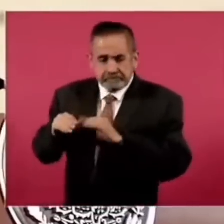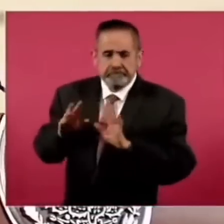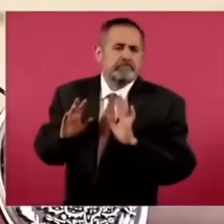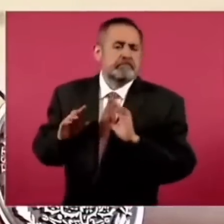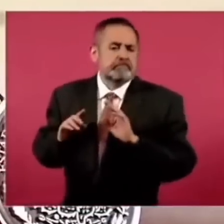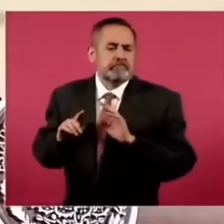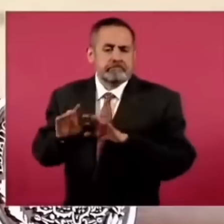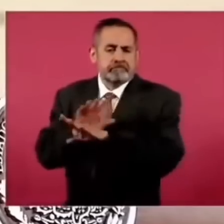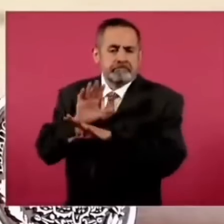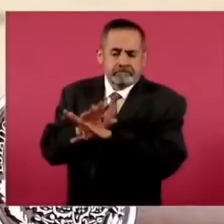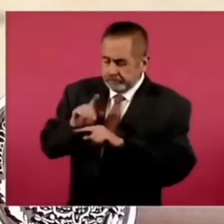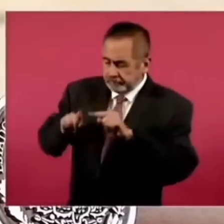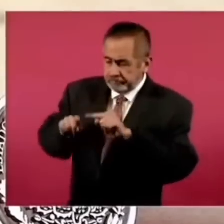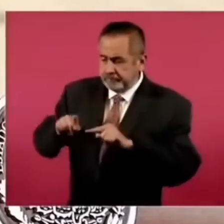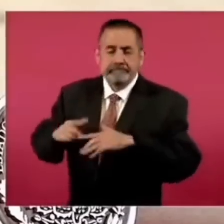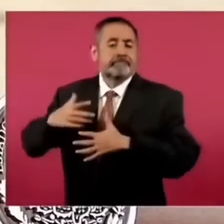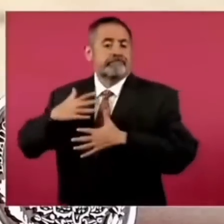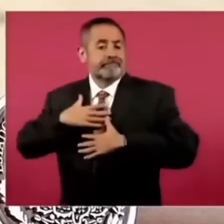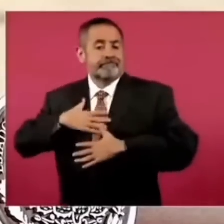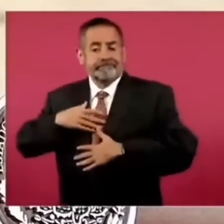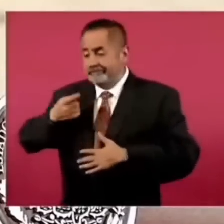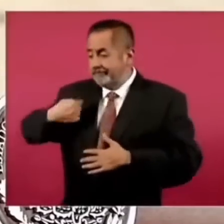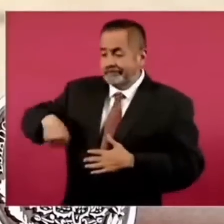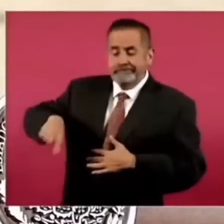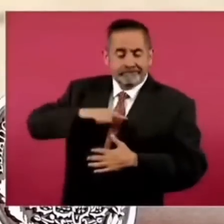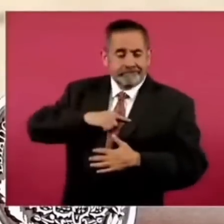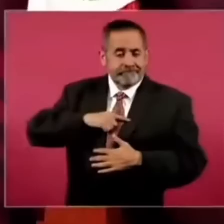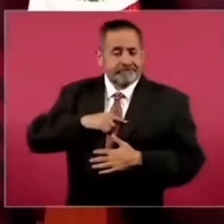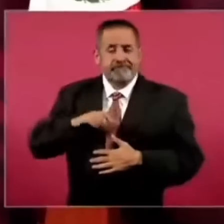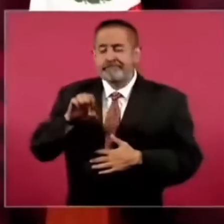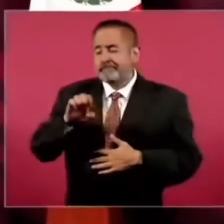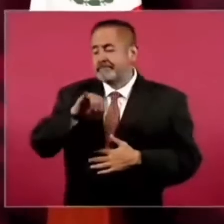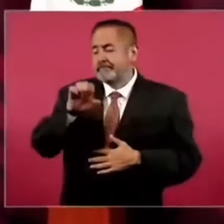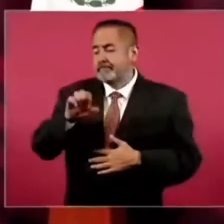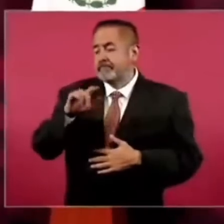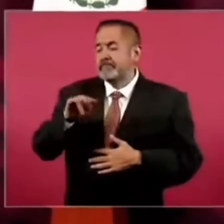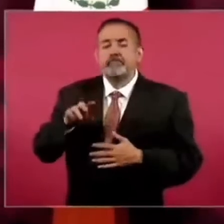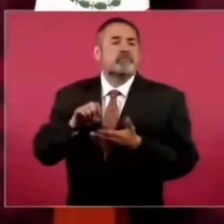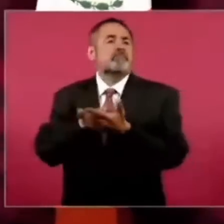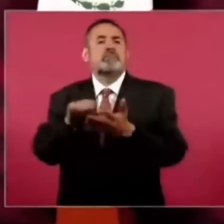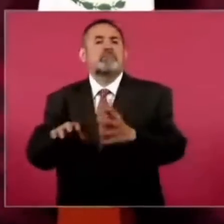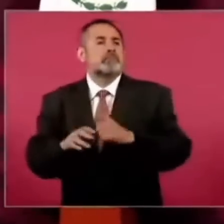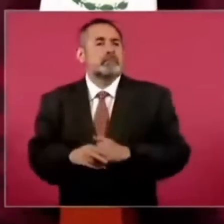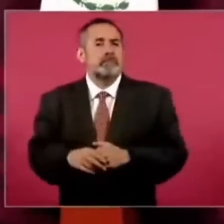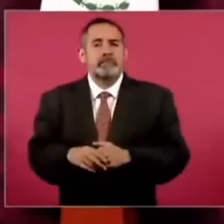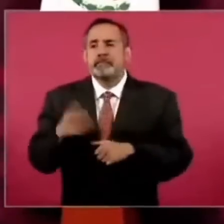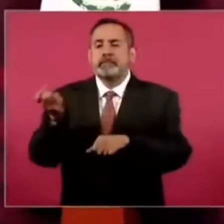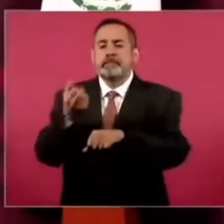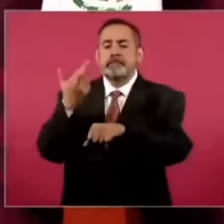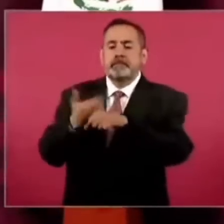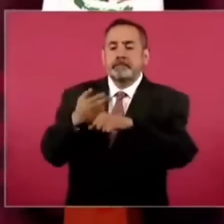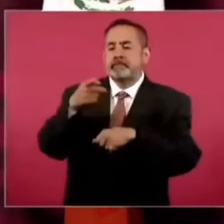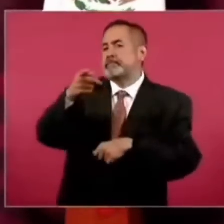hacer cambios a lo que solicita una secretaría.